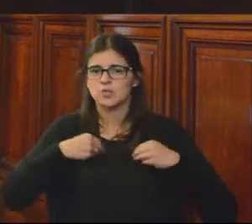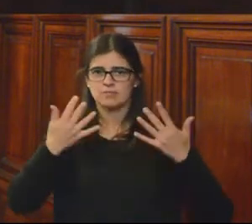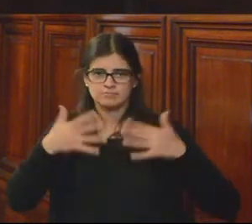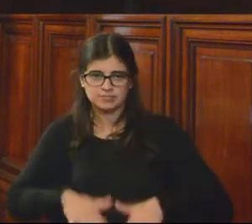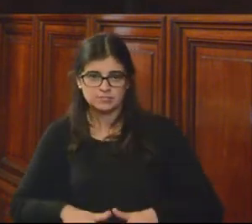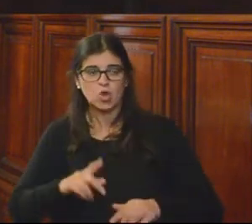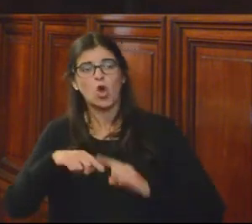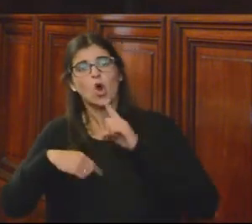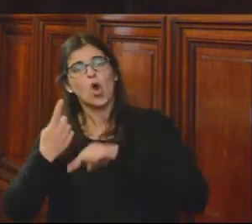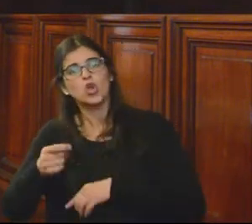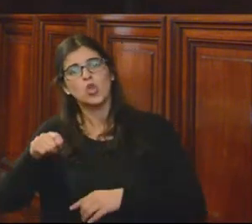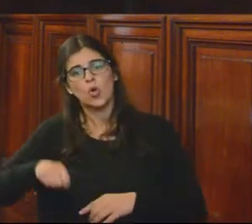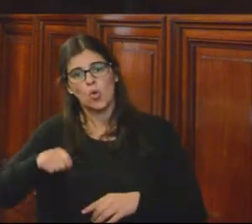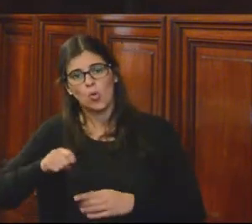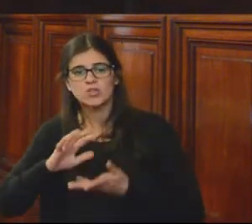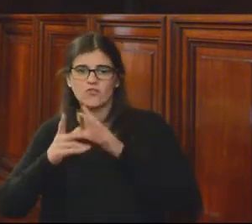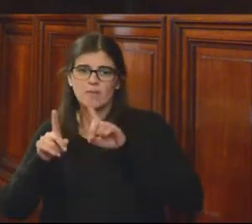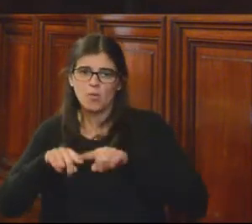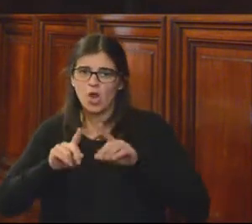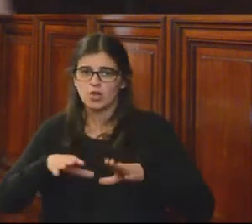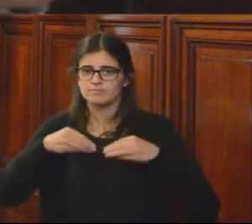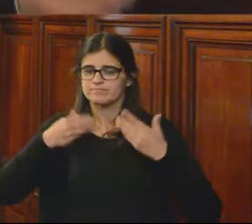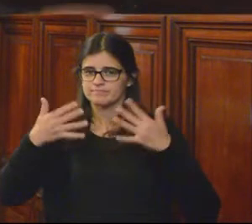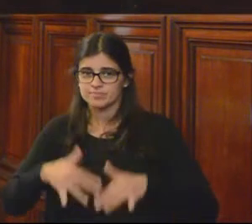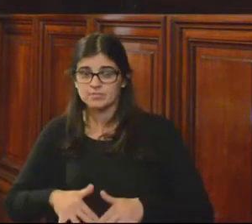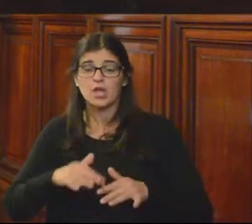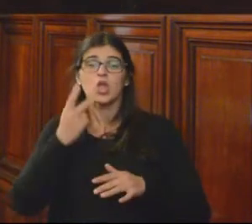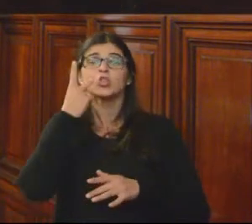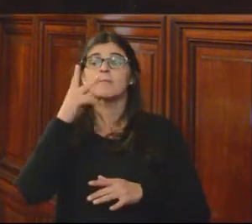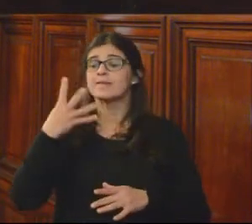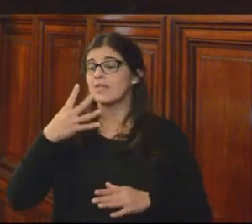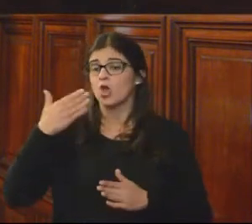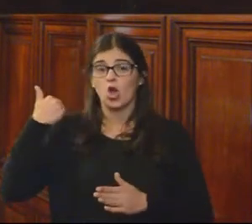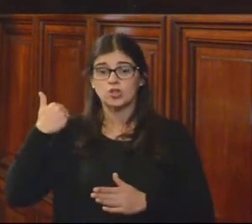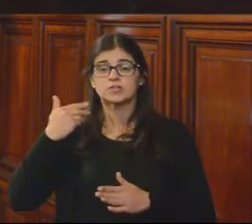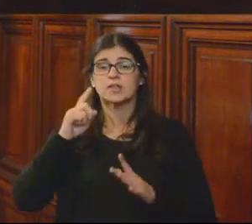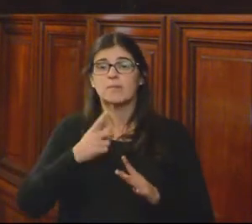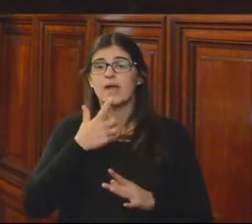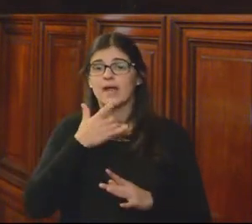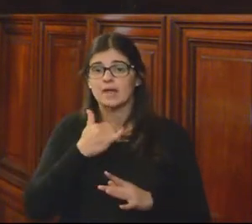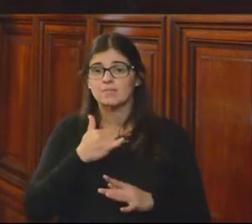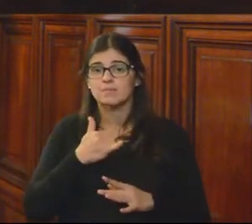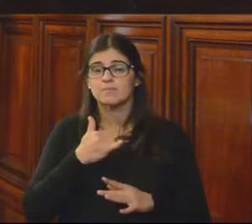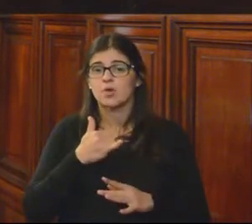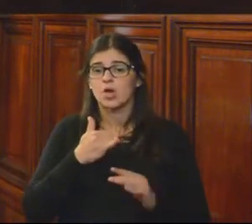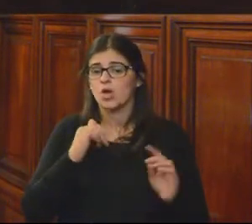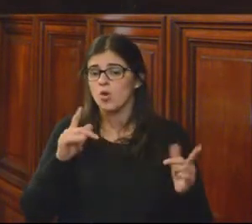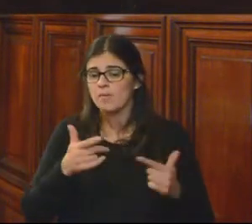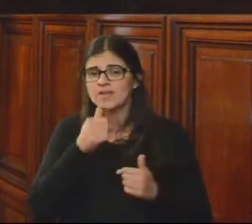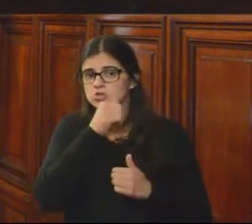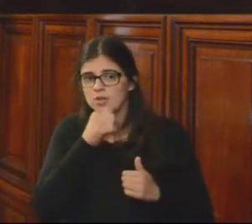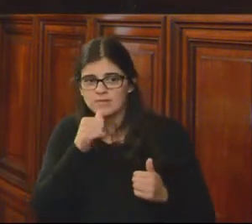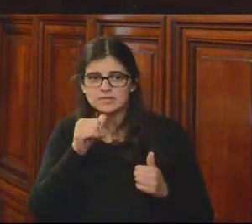ocurre con los jueces, y hay casos que tenemos desde el 2014, casos que no terminan de